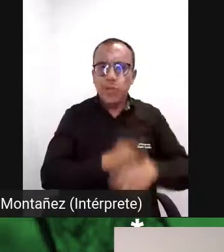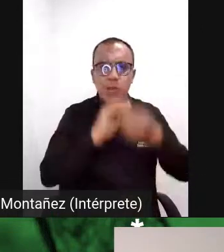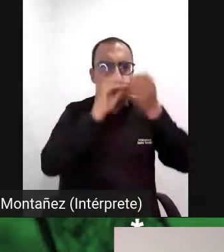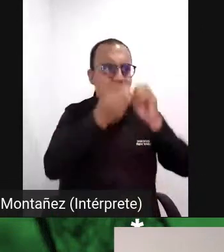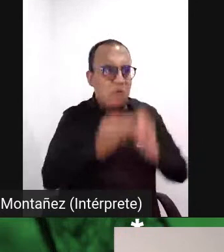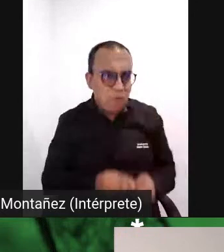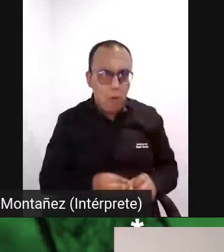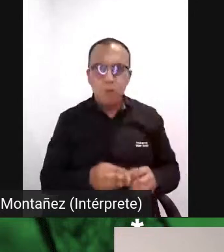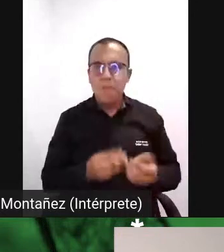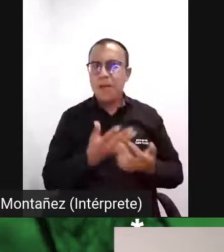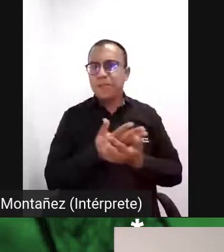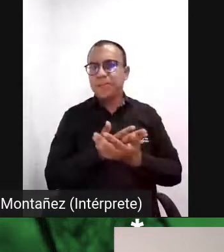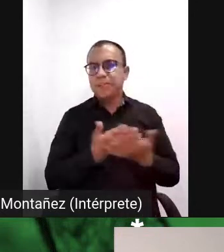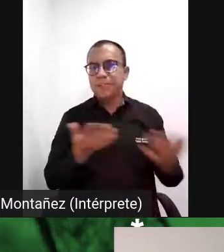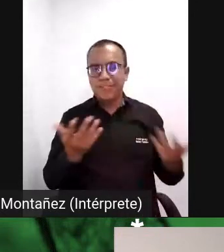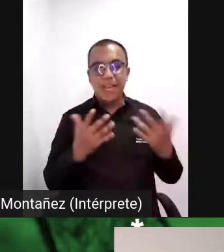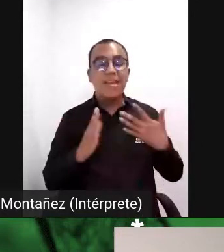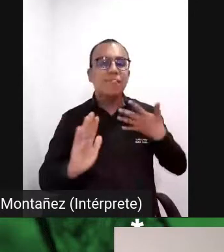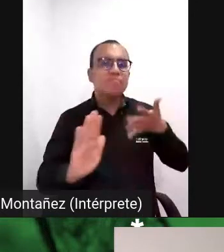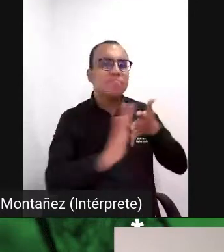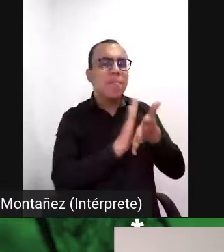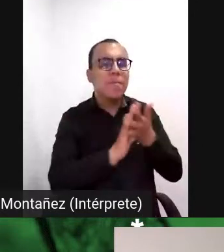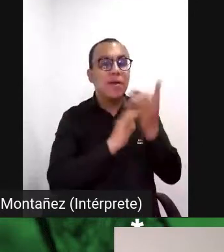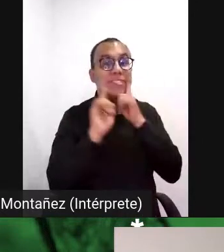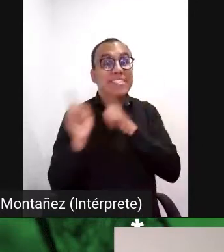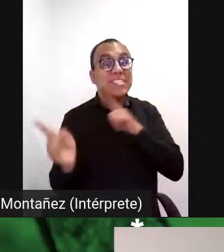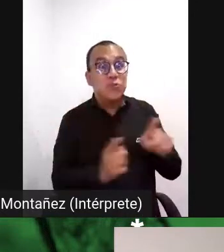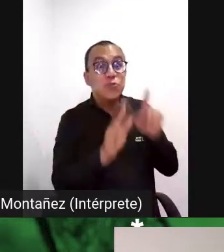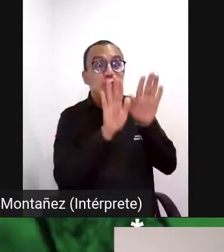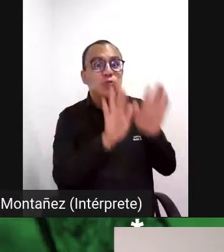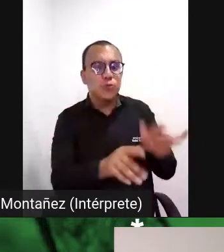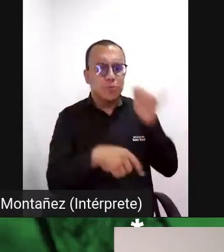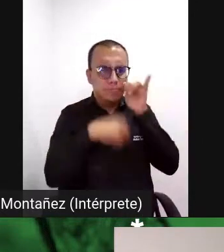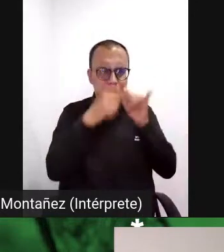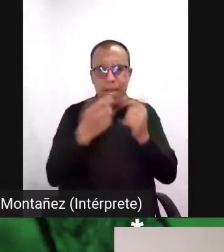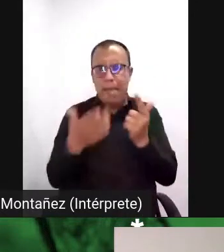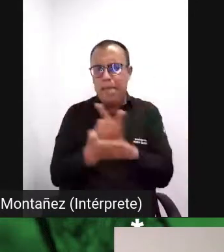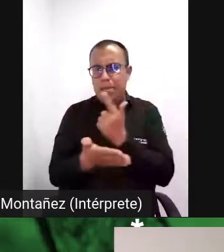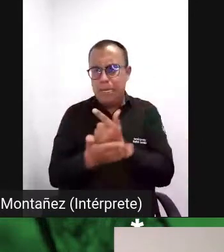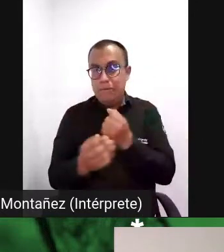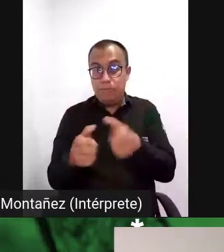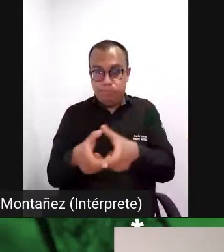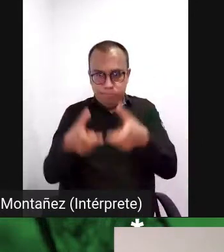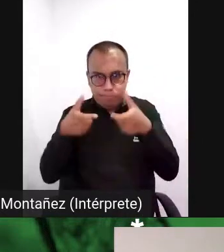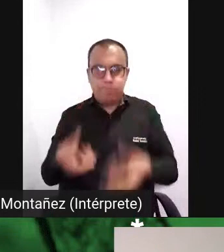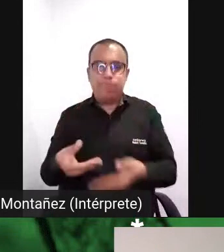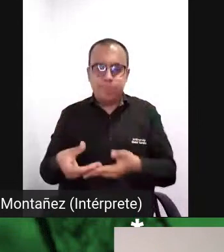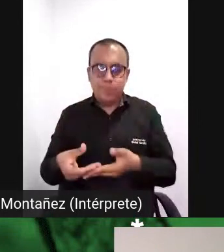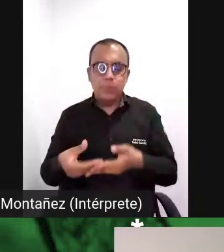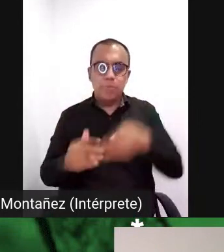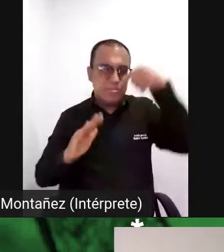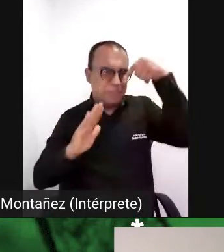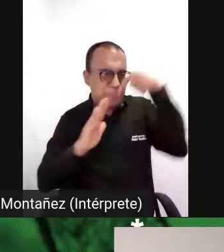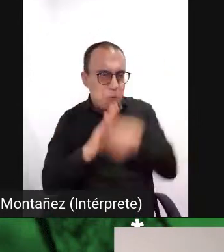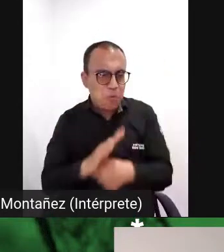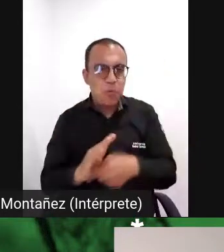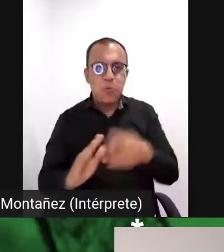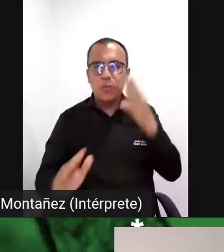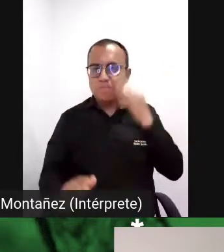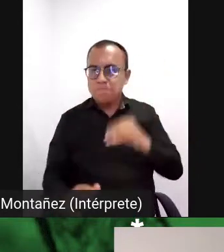digamos, el tipo de narración es distinta. El libro podía ser muy exhaustivo, el documental mucho más